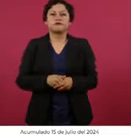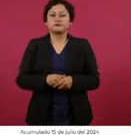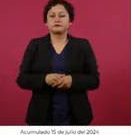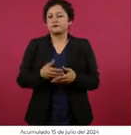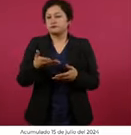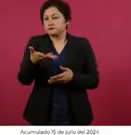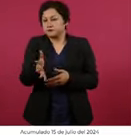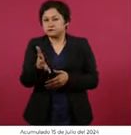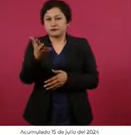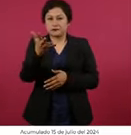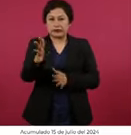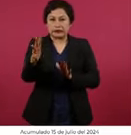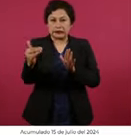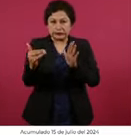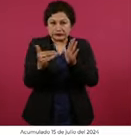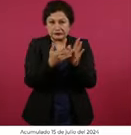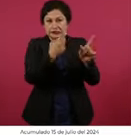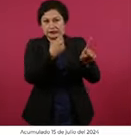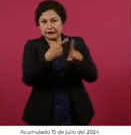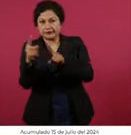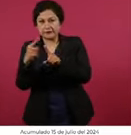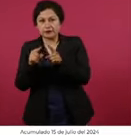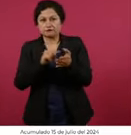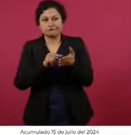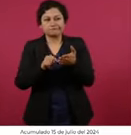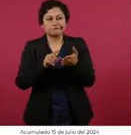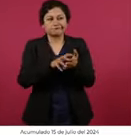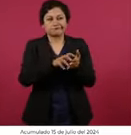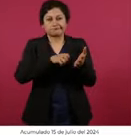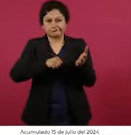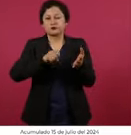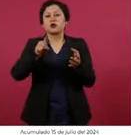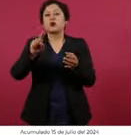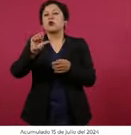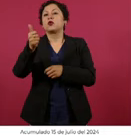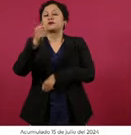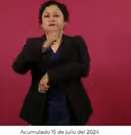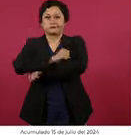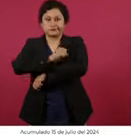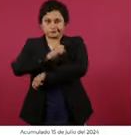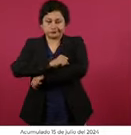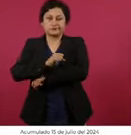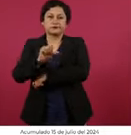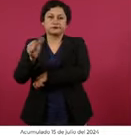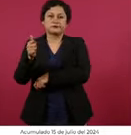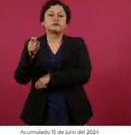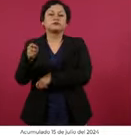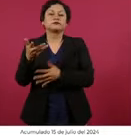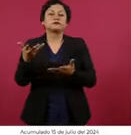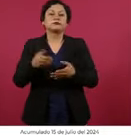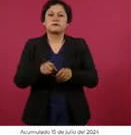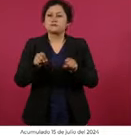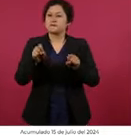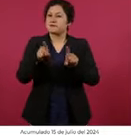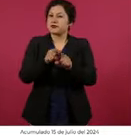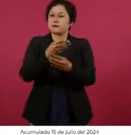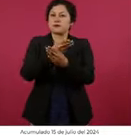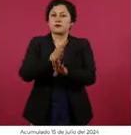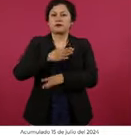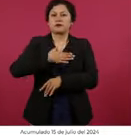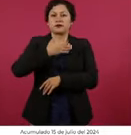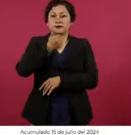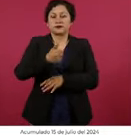10,000 retiros en ventanilla y el resto en cajeros del propio banco.